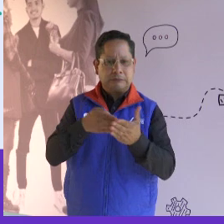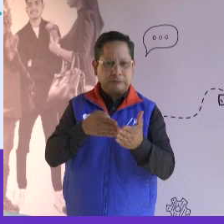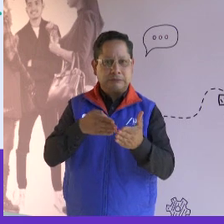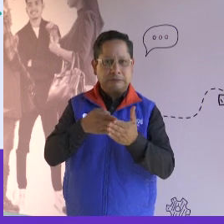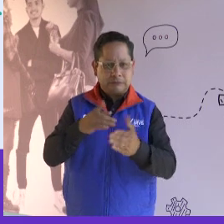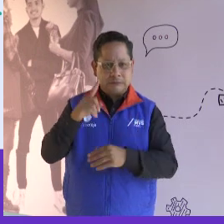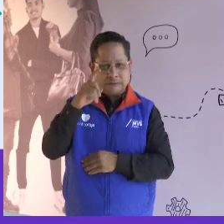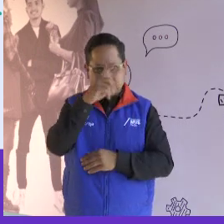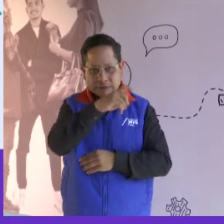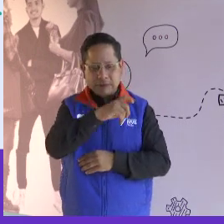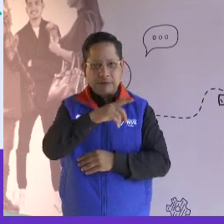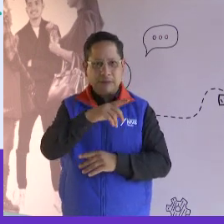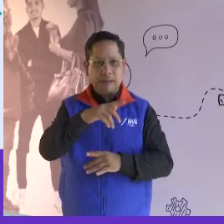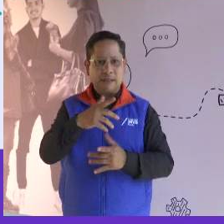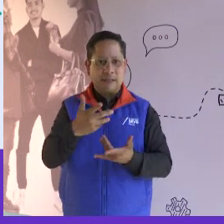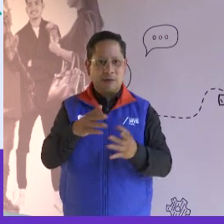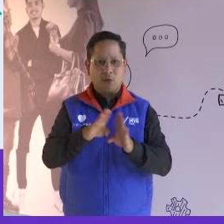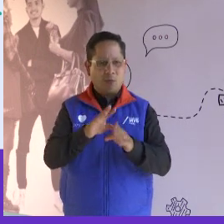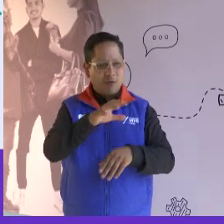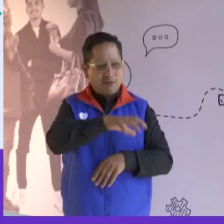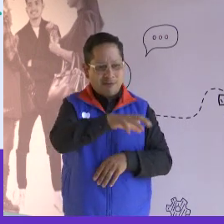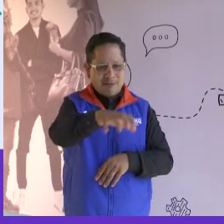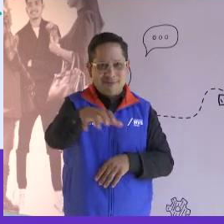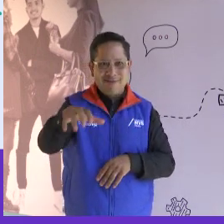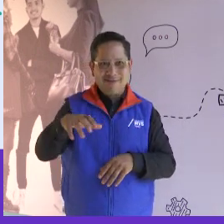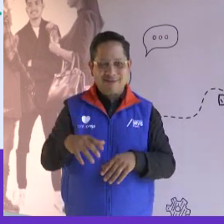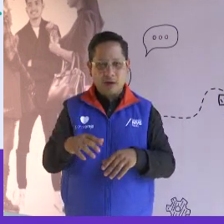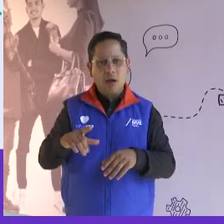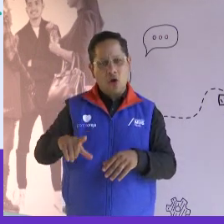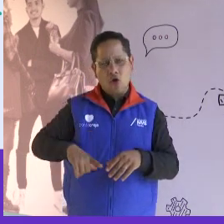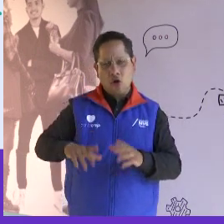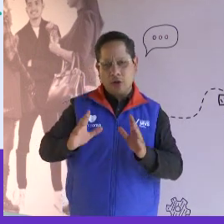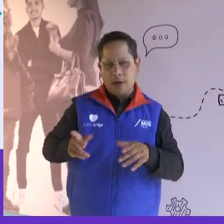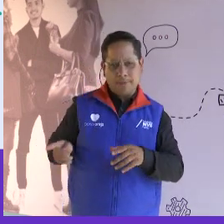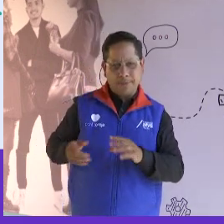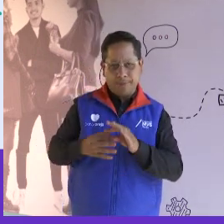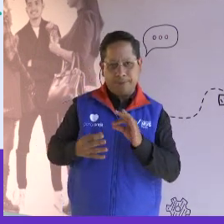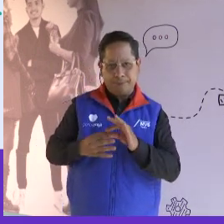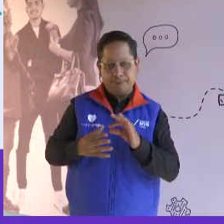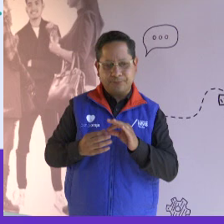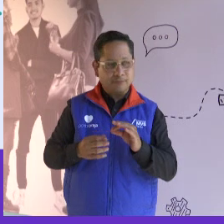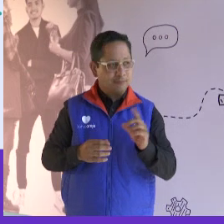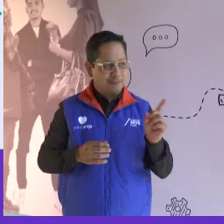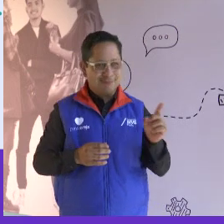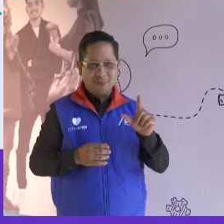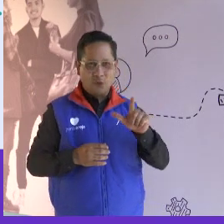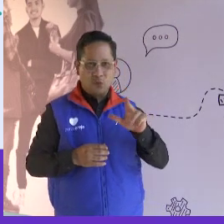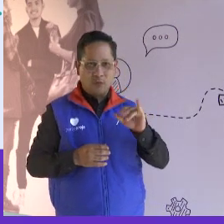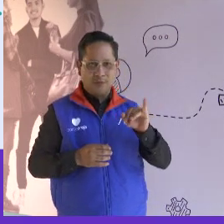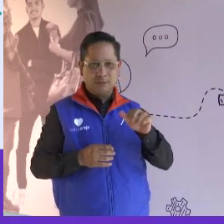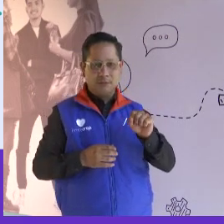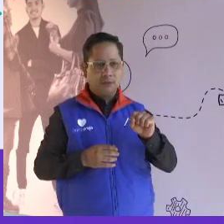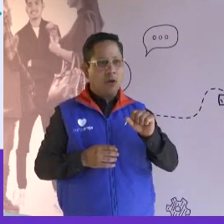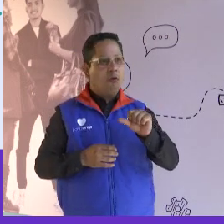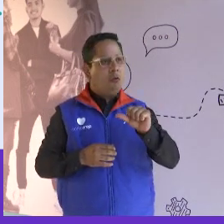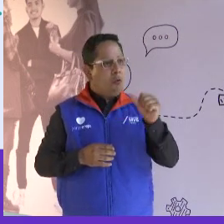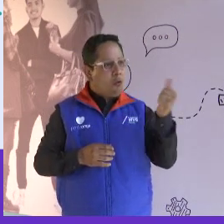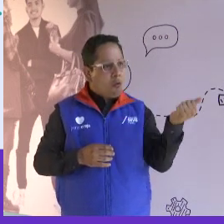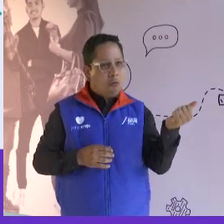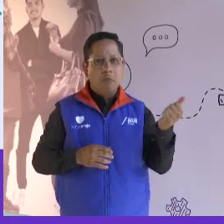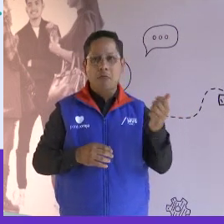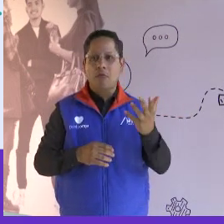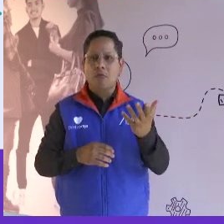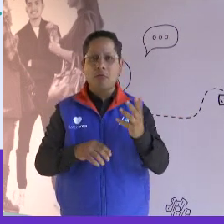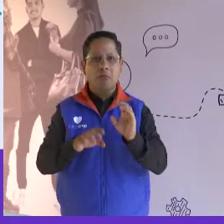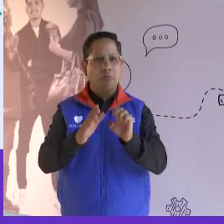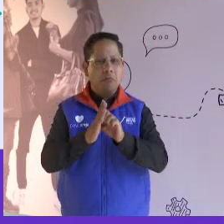con diferentes sectores, aparte del de gobierno que ya nos has comentado, Luis, ¿qué otros podrías decir? Por ejemplo,